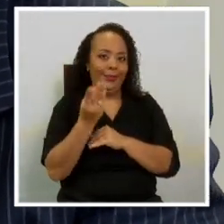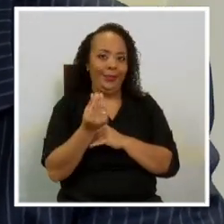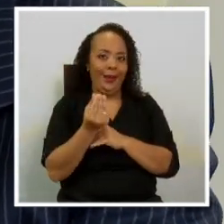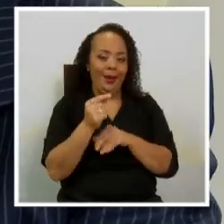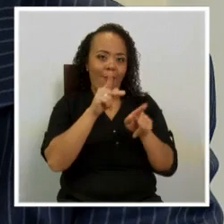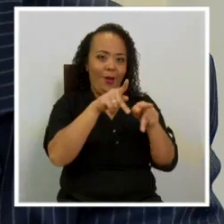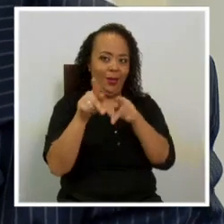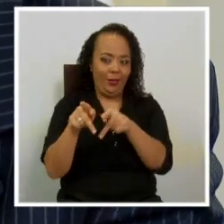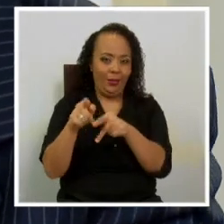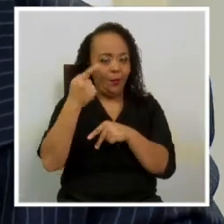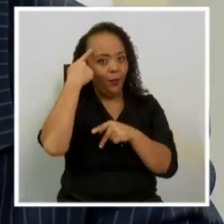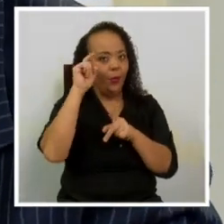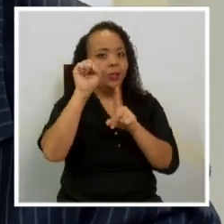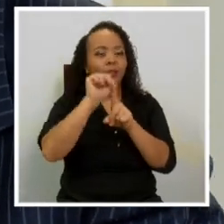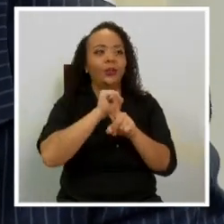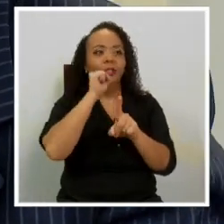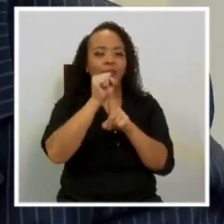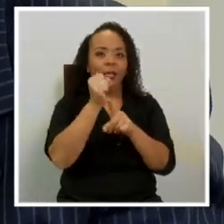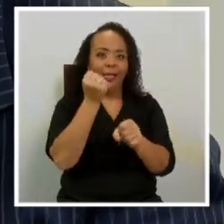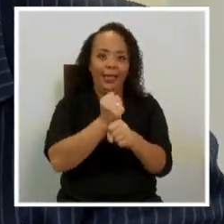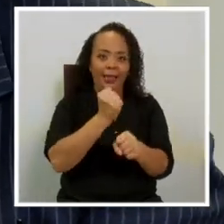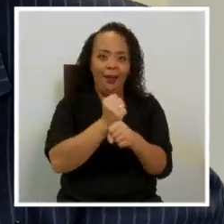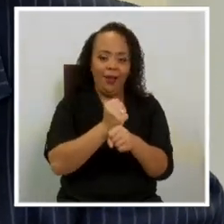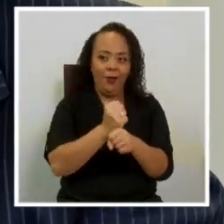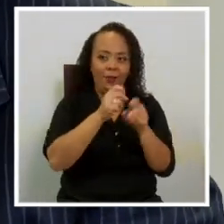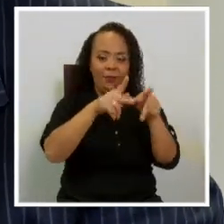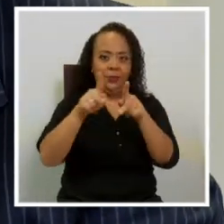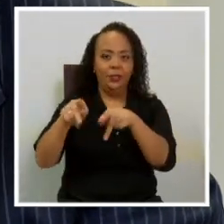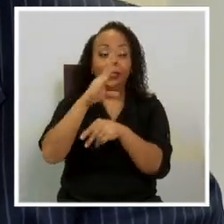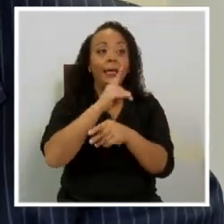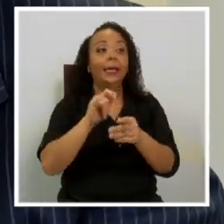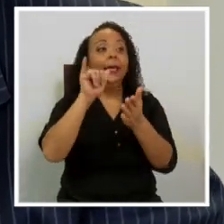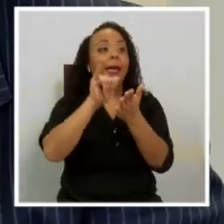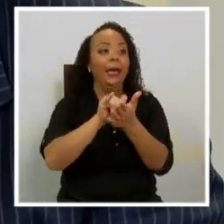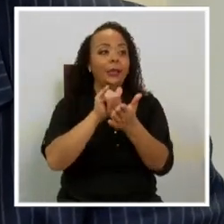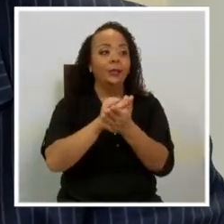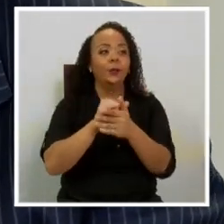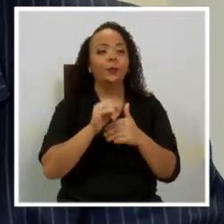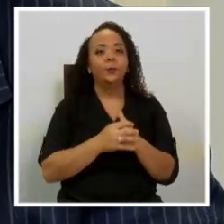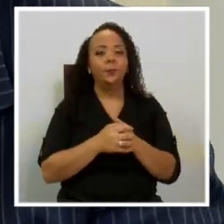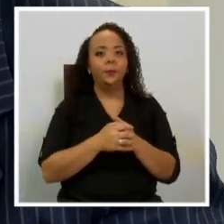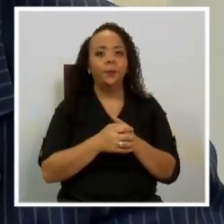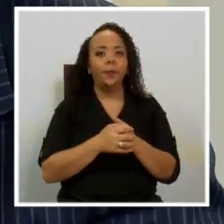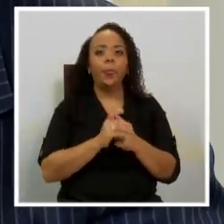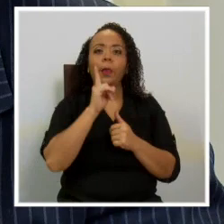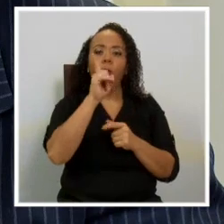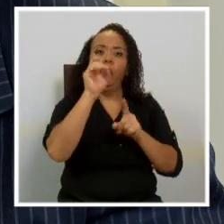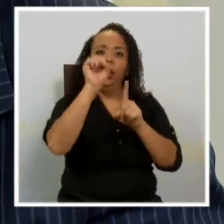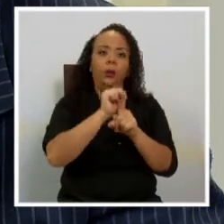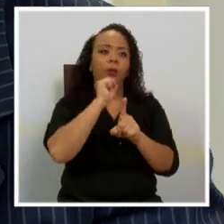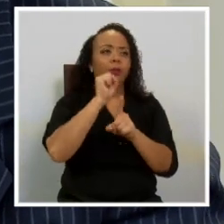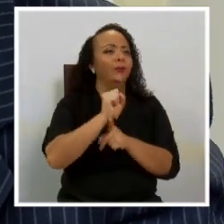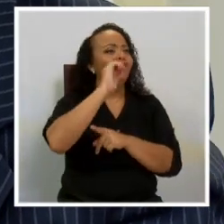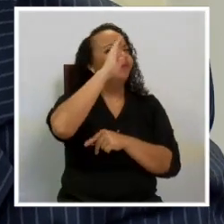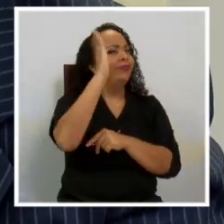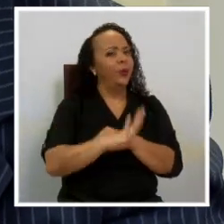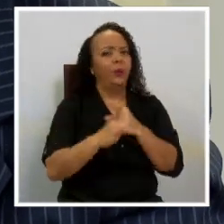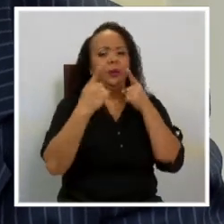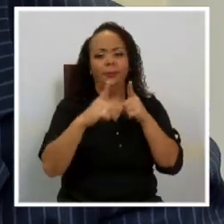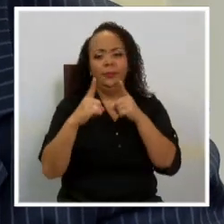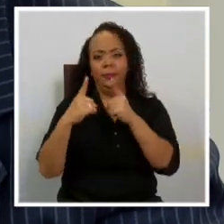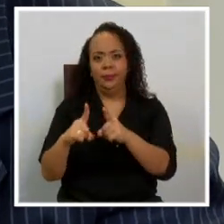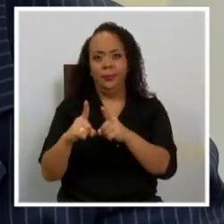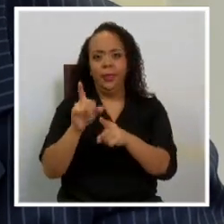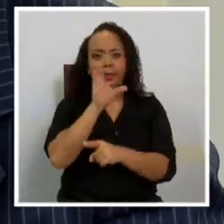por las condiciones de trabajo de la gente. Y eso es, digamos, una condición que nunca se había dado en